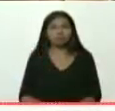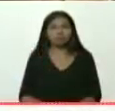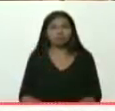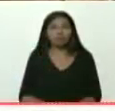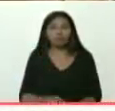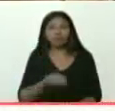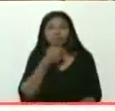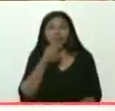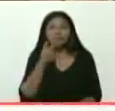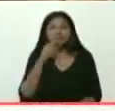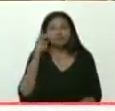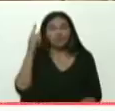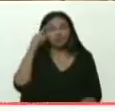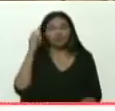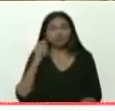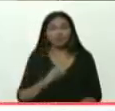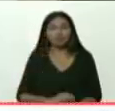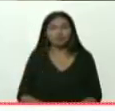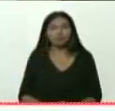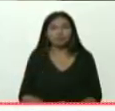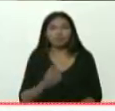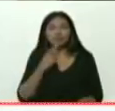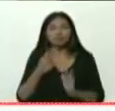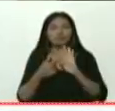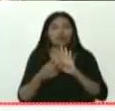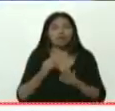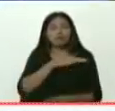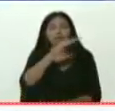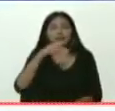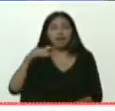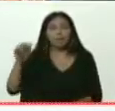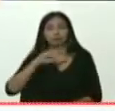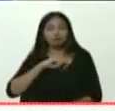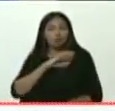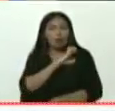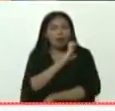Bonito día, mira. Aquí frente a la mar uno se llena de